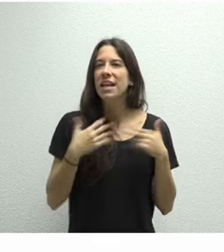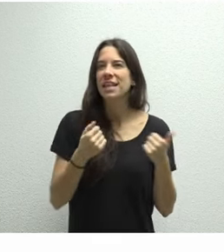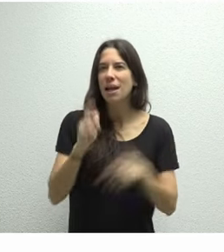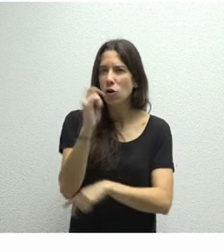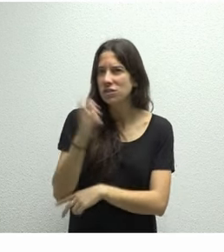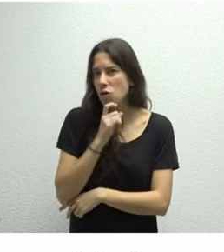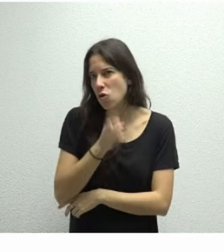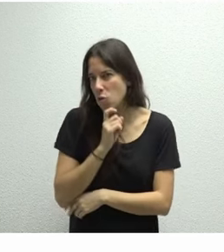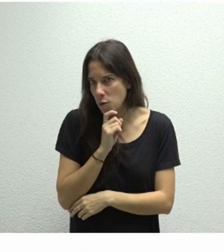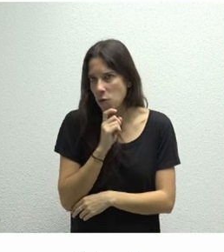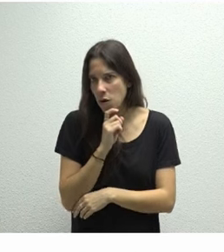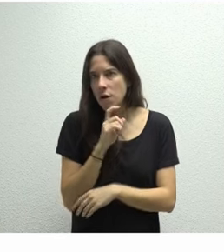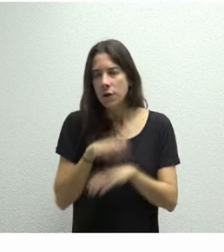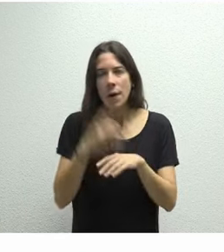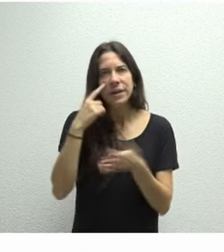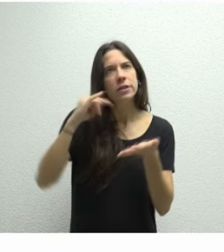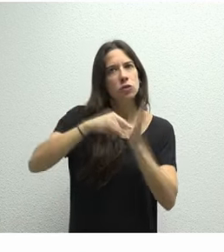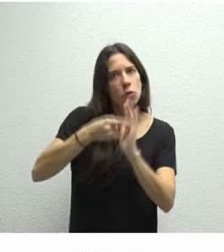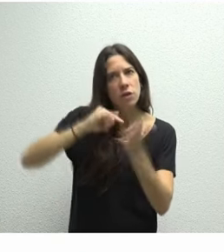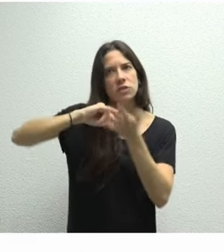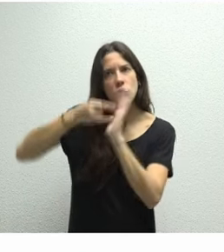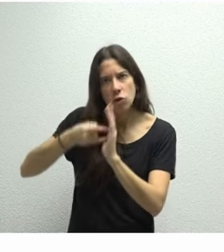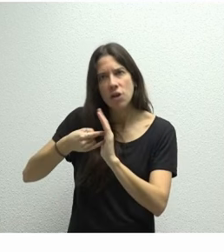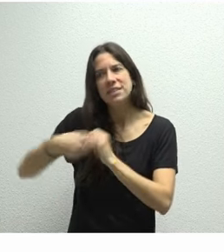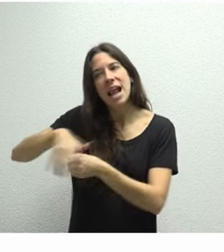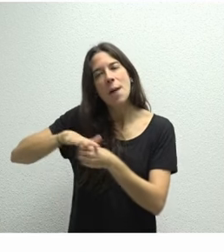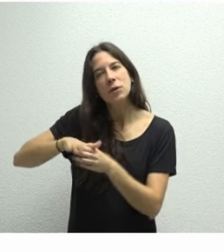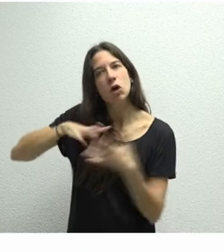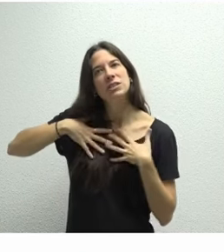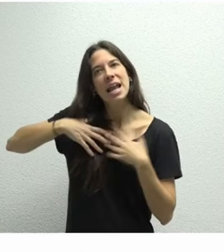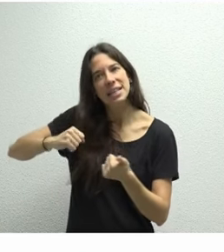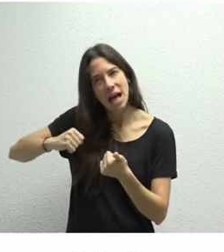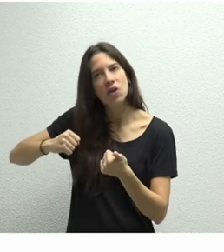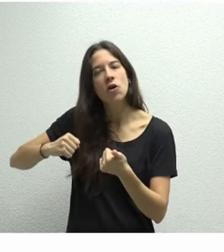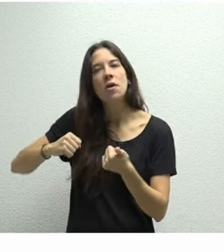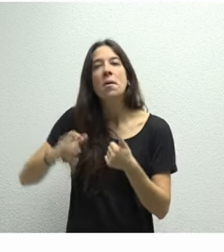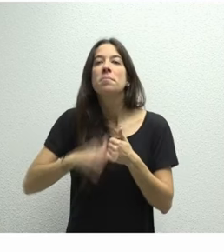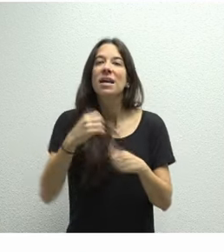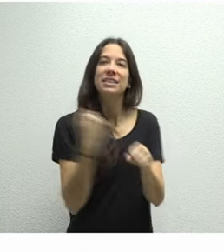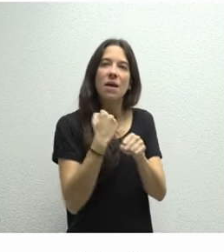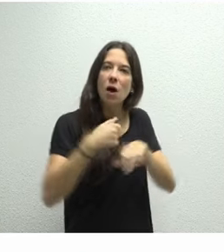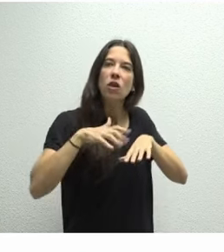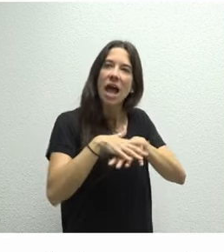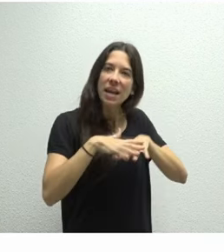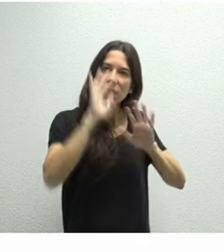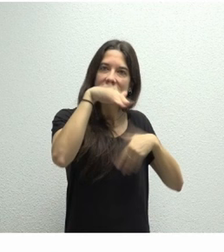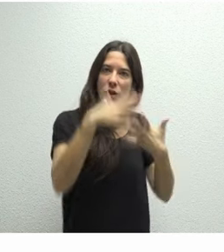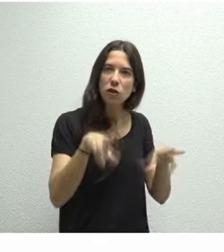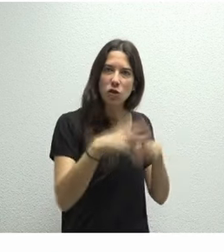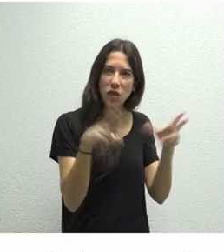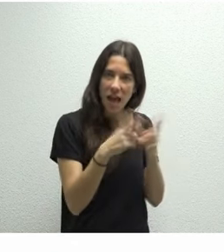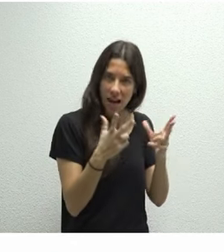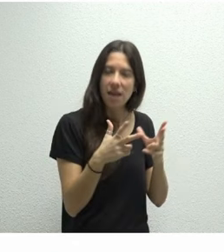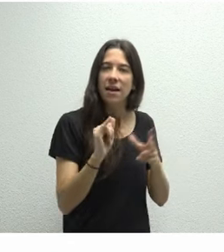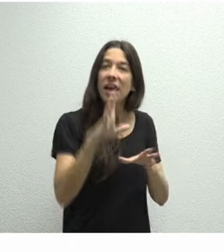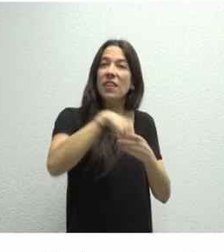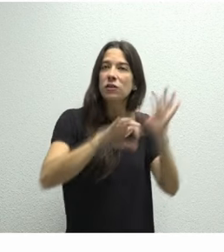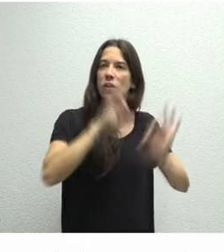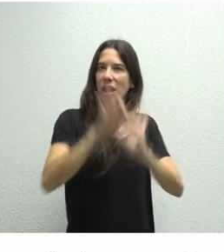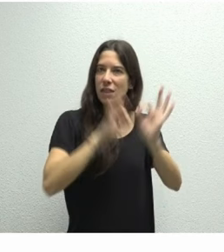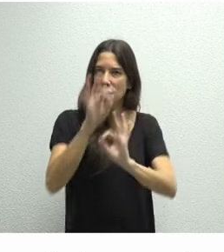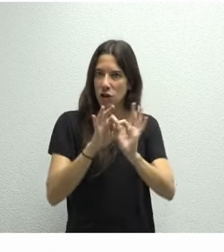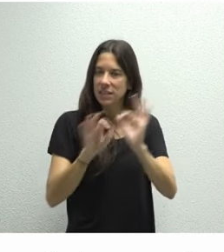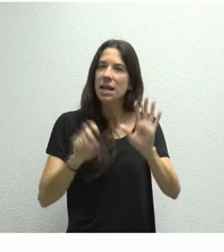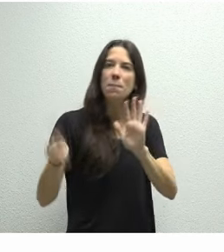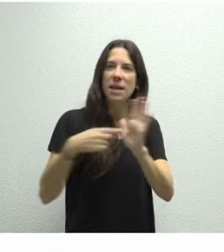esa encontrar esas soluciones que desde lo sanitario eh con todo el trabajo de la red de atención social que tenemos en las organizaciones de plena